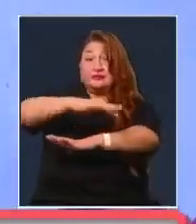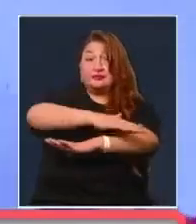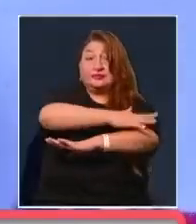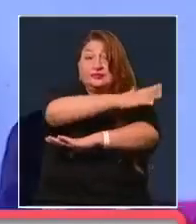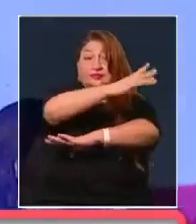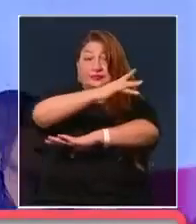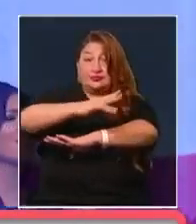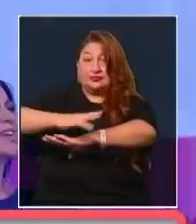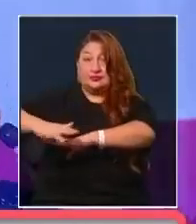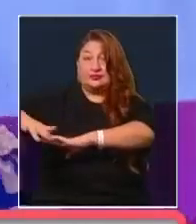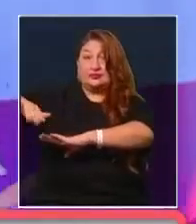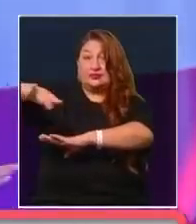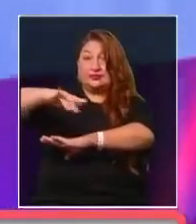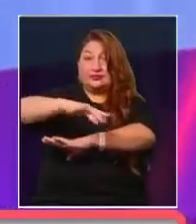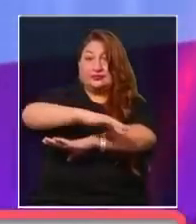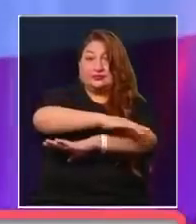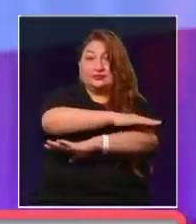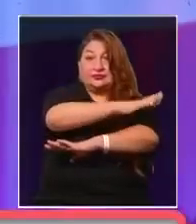este mal